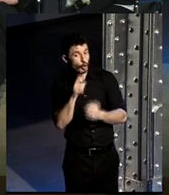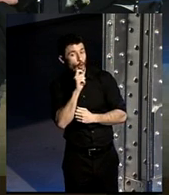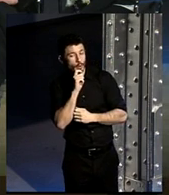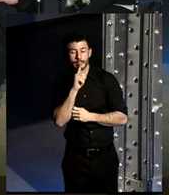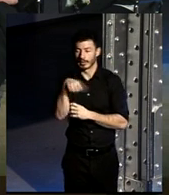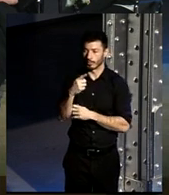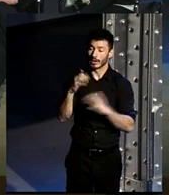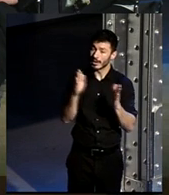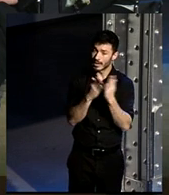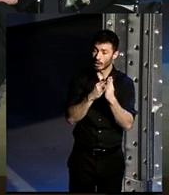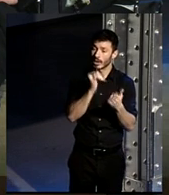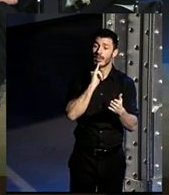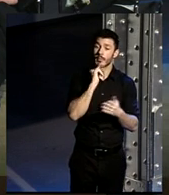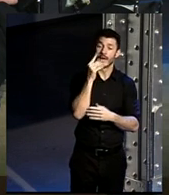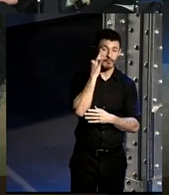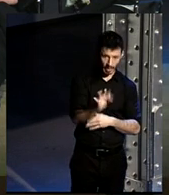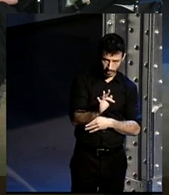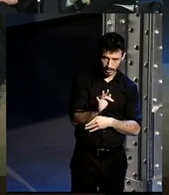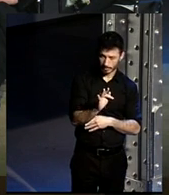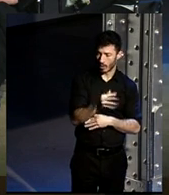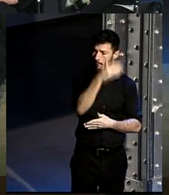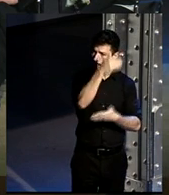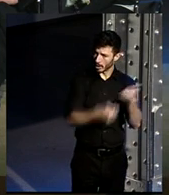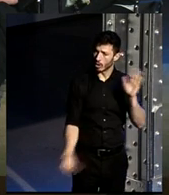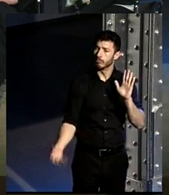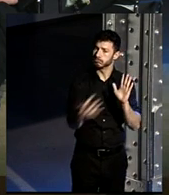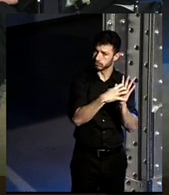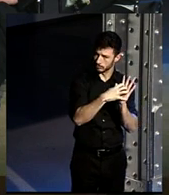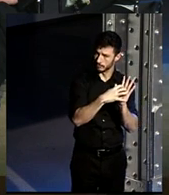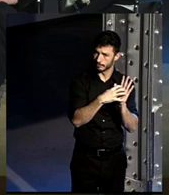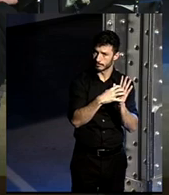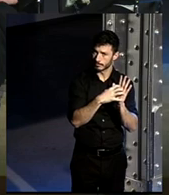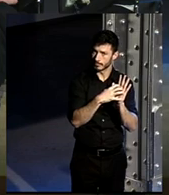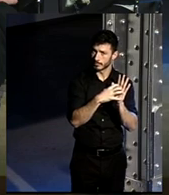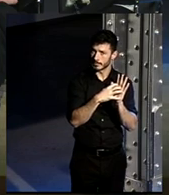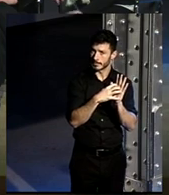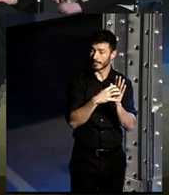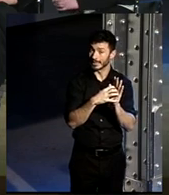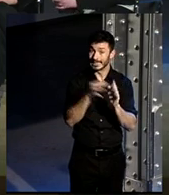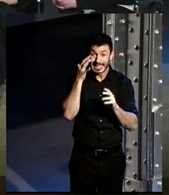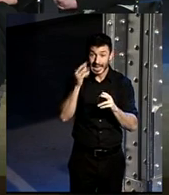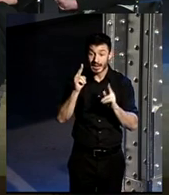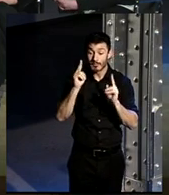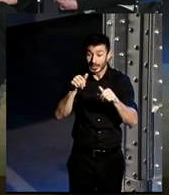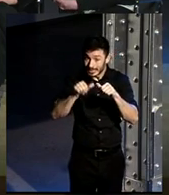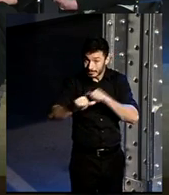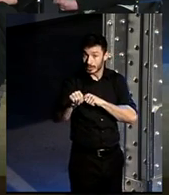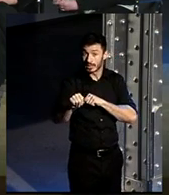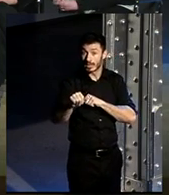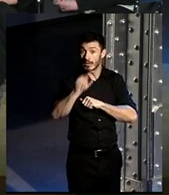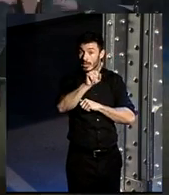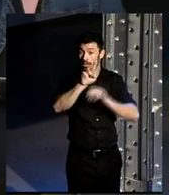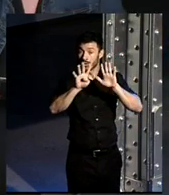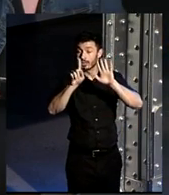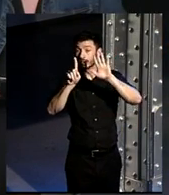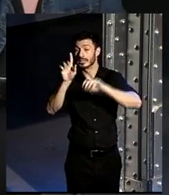francés, siempre en periódicos, y solamente póstumo en 1910 en el volumen Ayer y